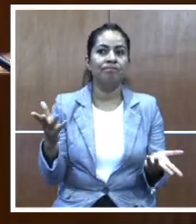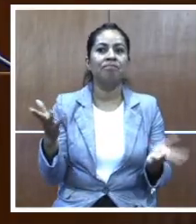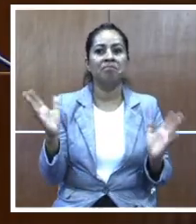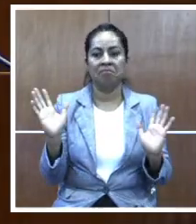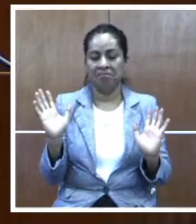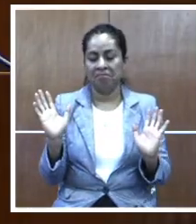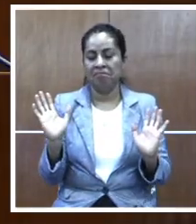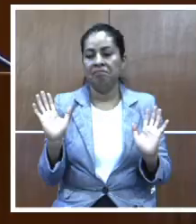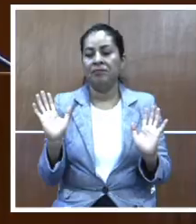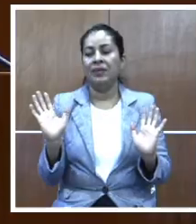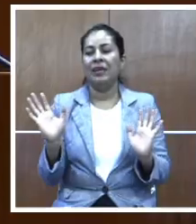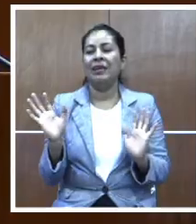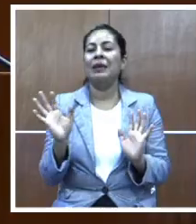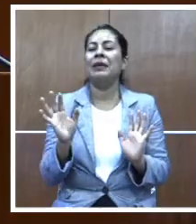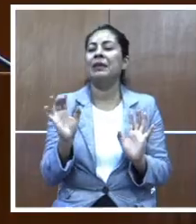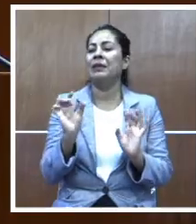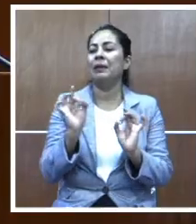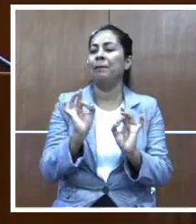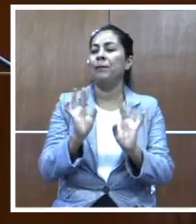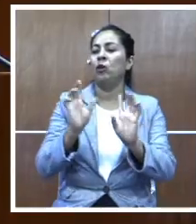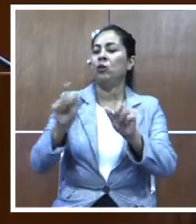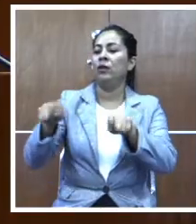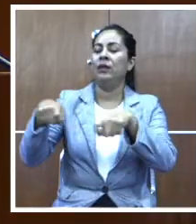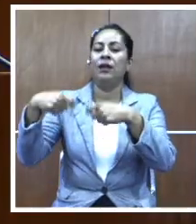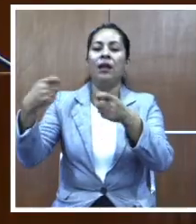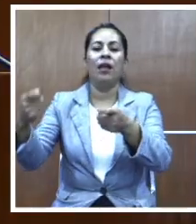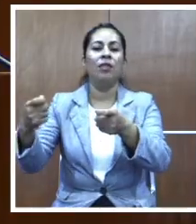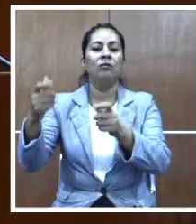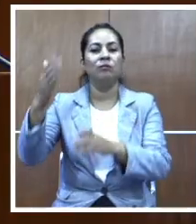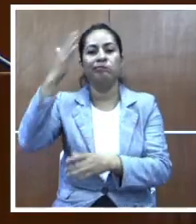momento somos designados por el pueblo,